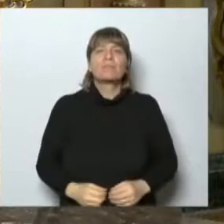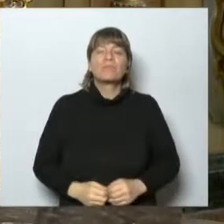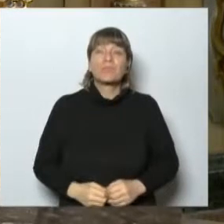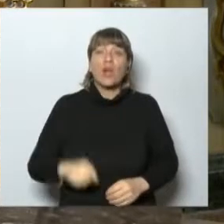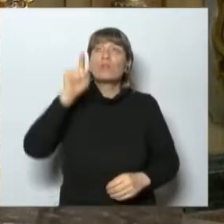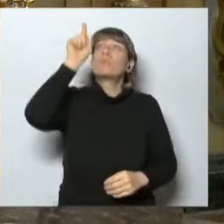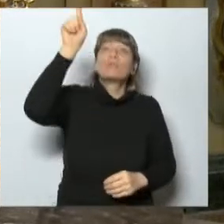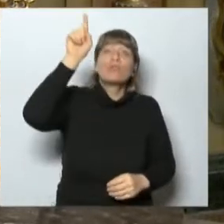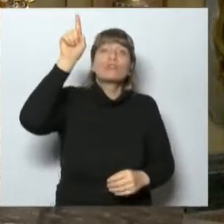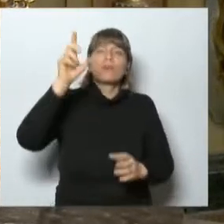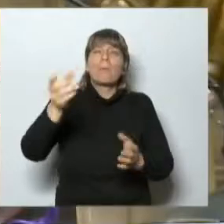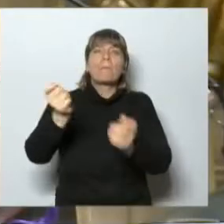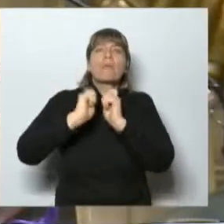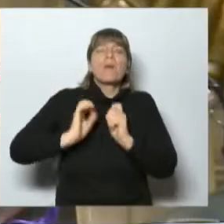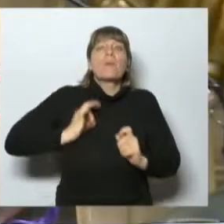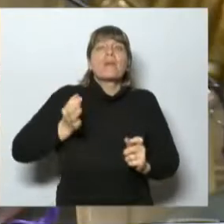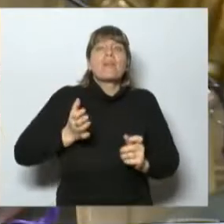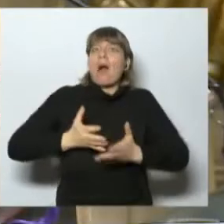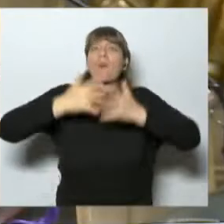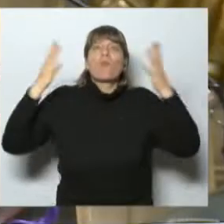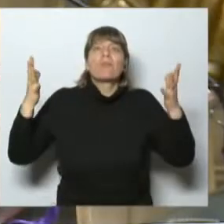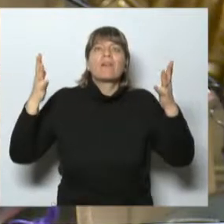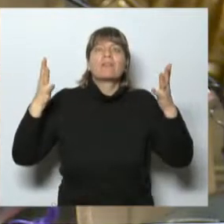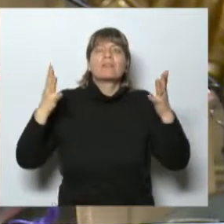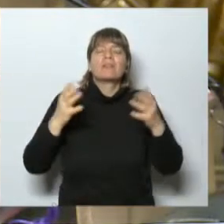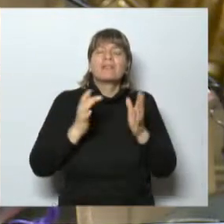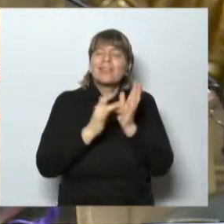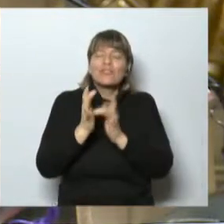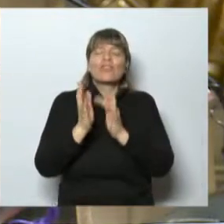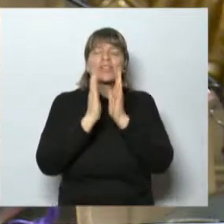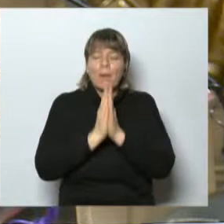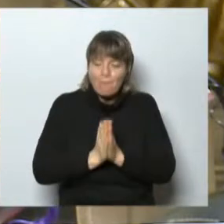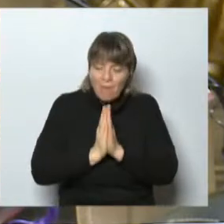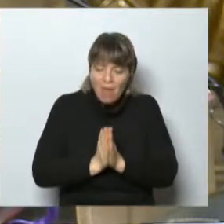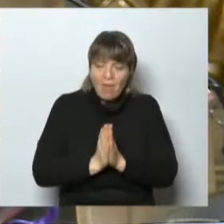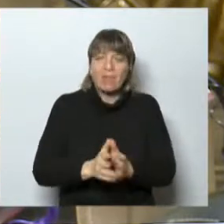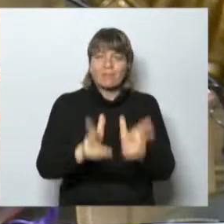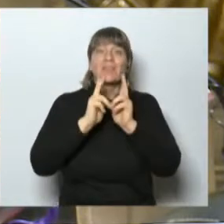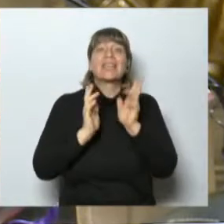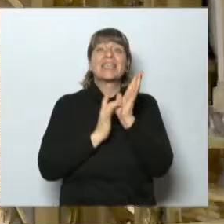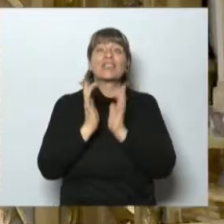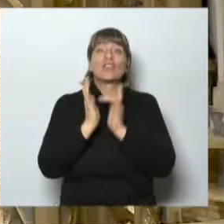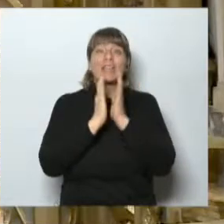Tú que eres la vida que se nos da en abundancia, Cristo, ten piedad.